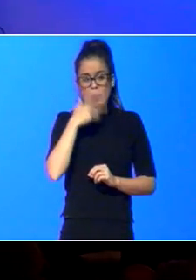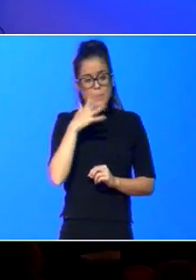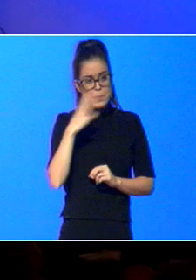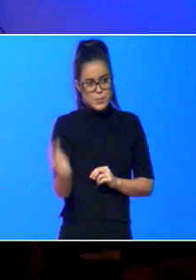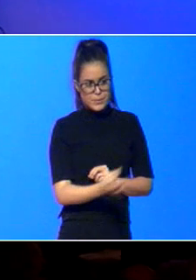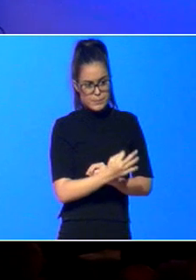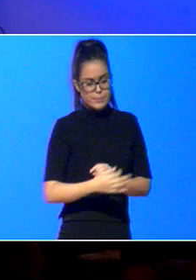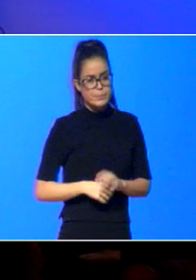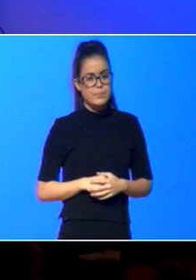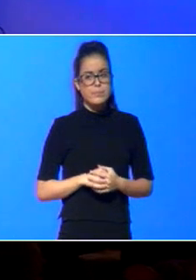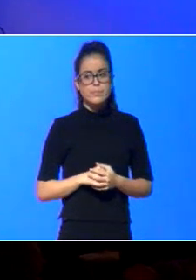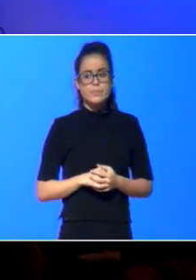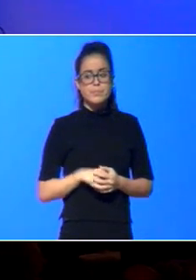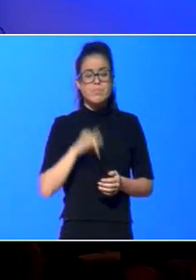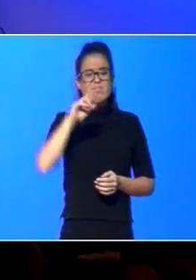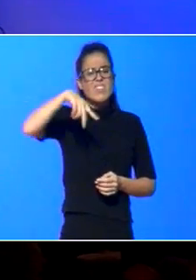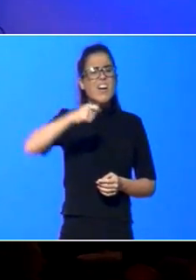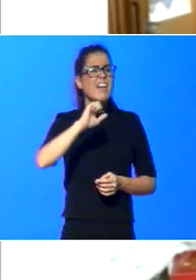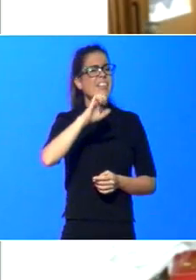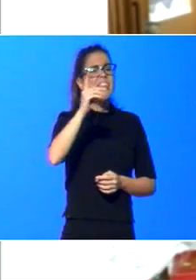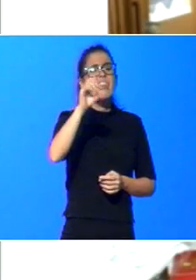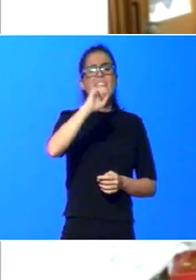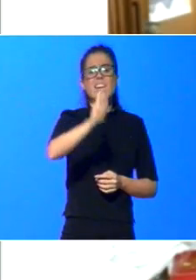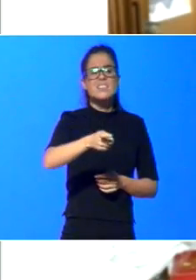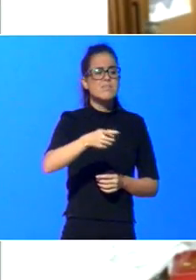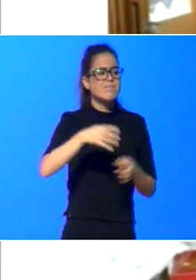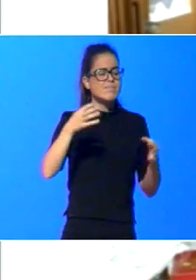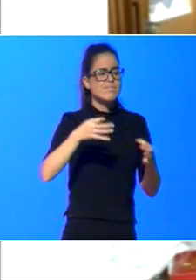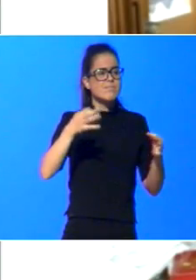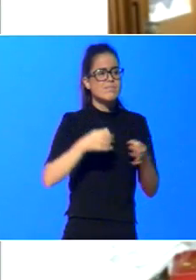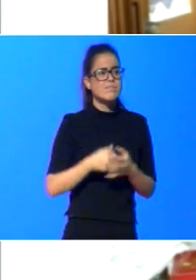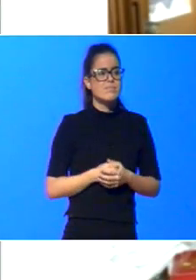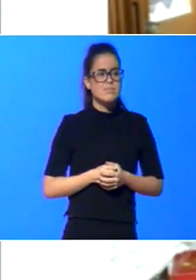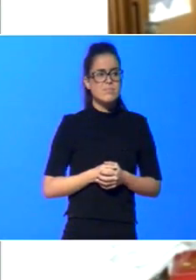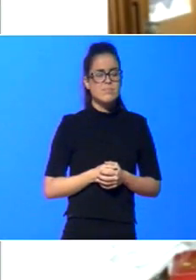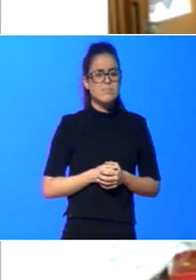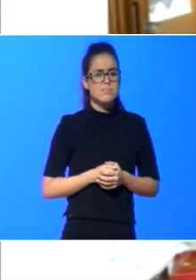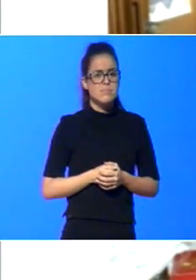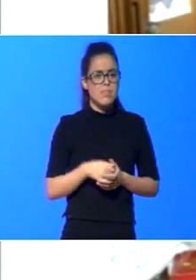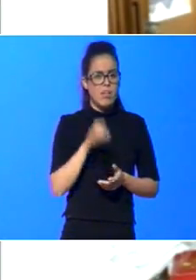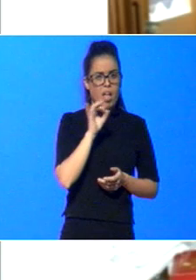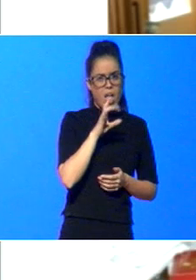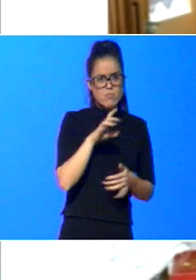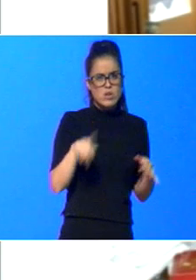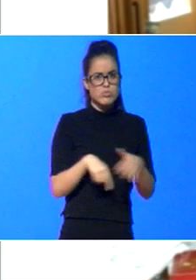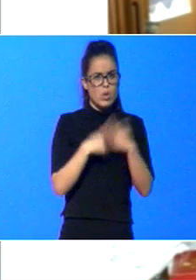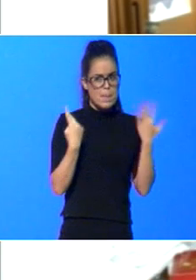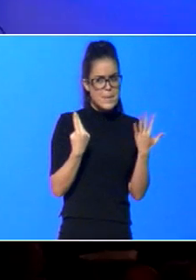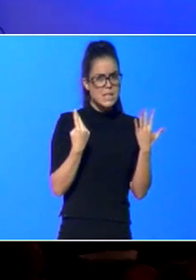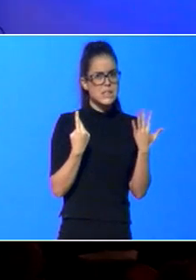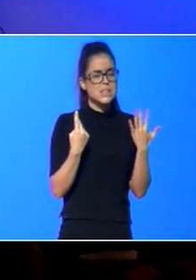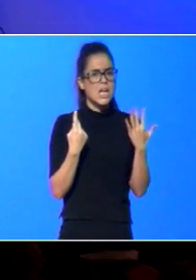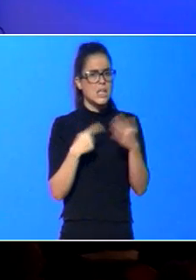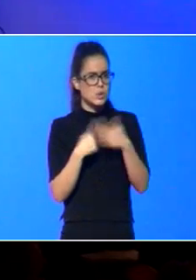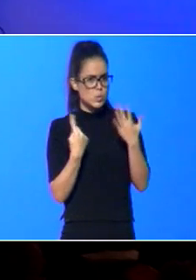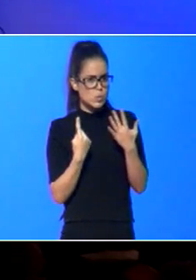ez? Indezak uste dute, ba bueno, ba ja 15, 16 urte edo badaukola,